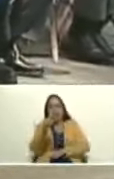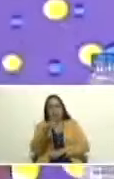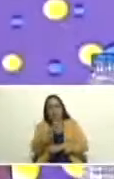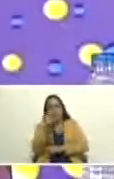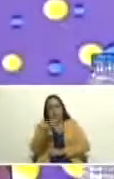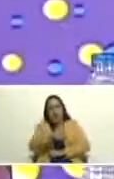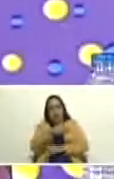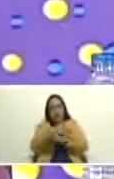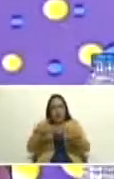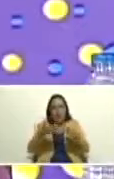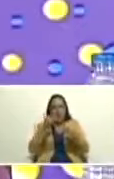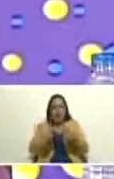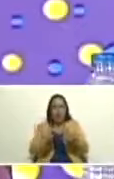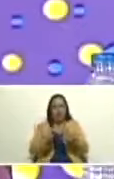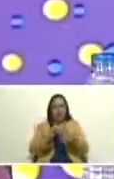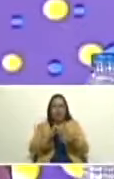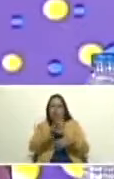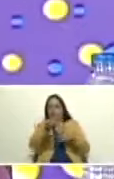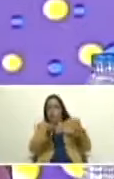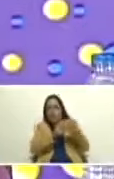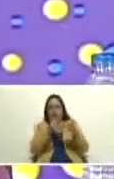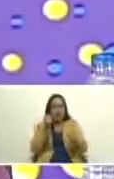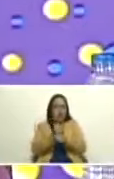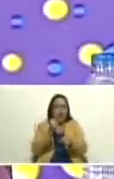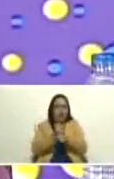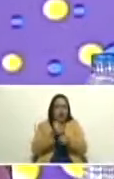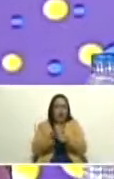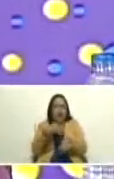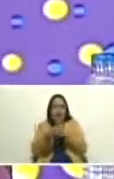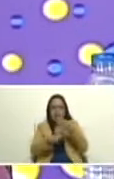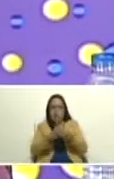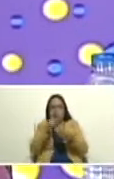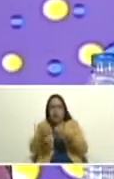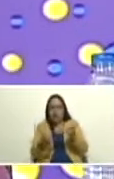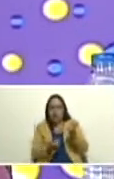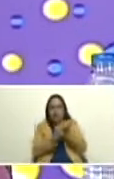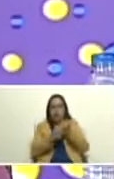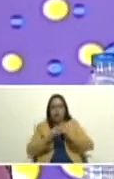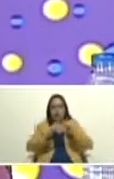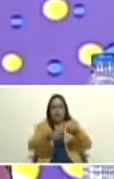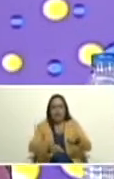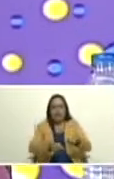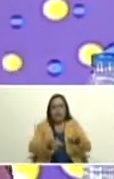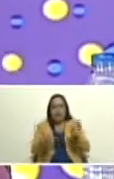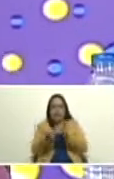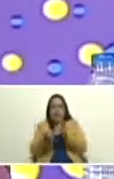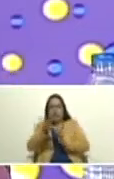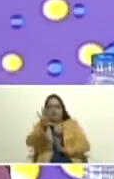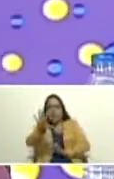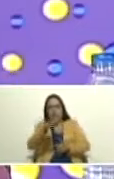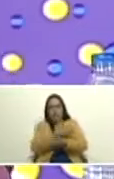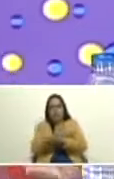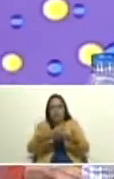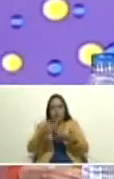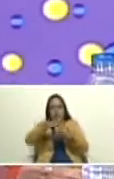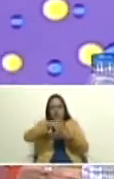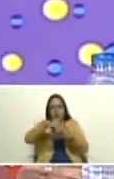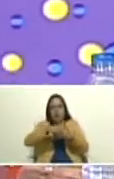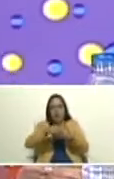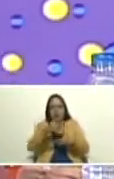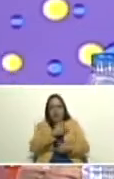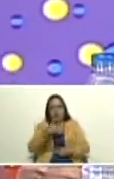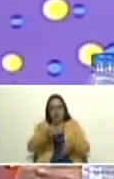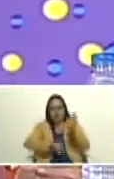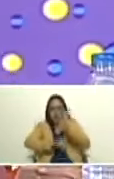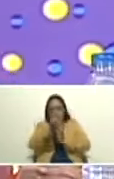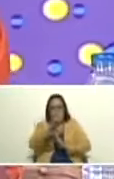estamos abarcando una suma que se aproxima al equivalente de $5 millones y está dirigido al desarrollo